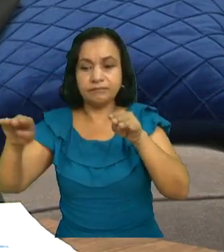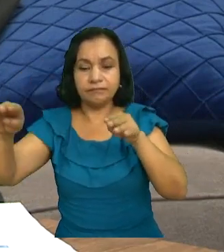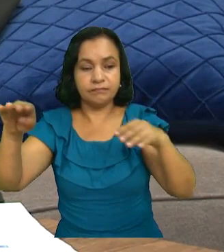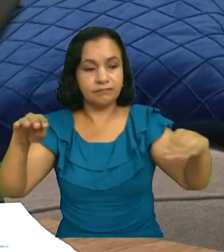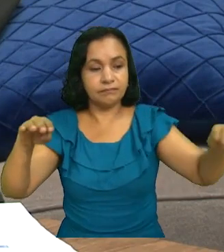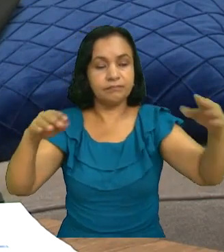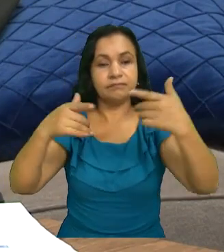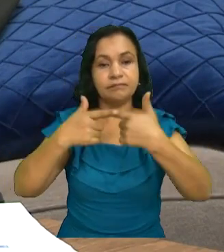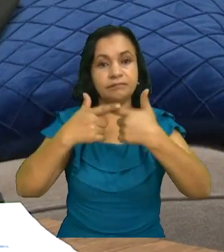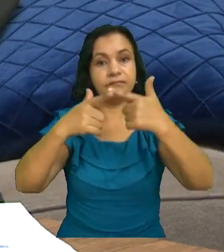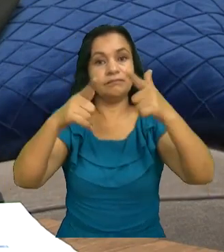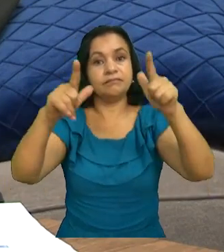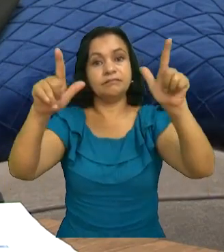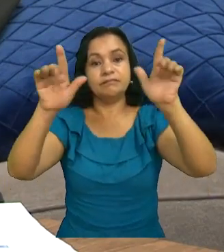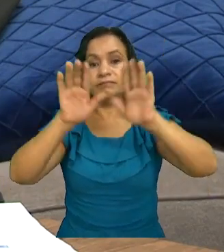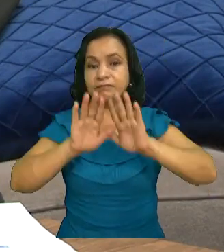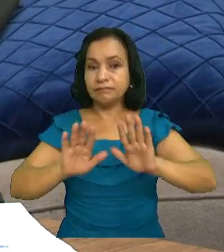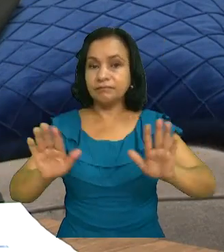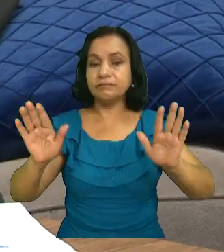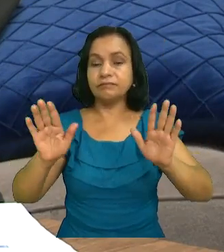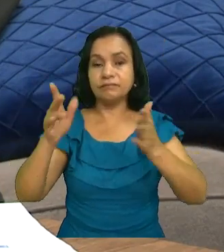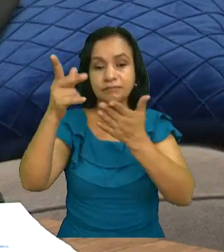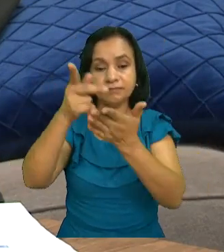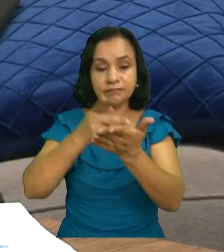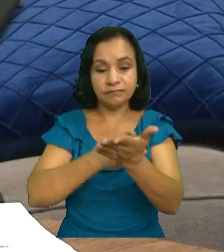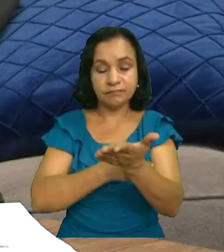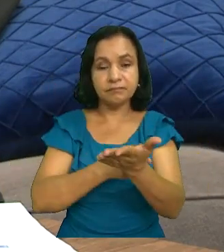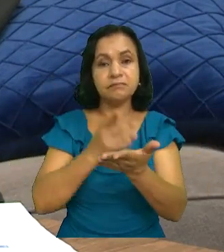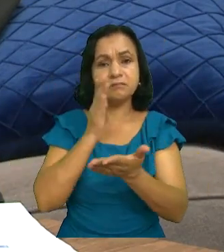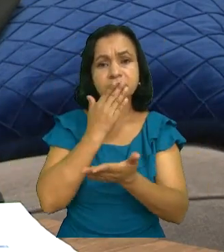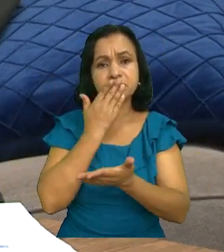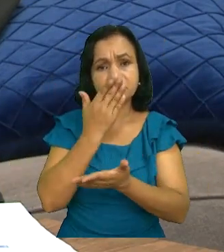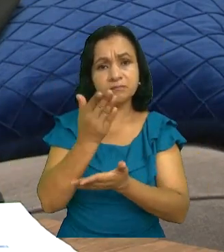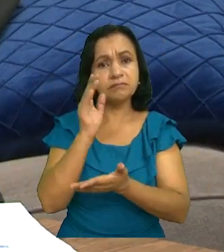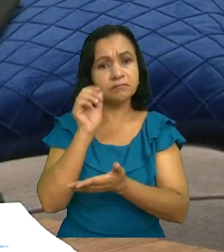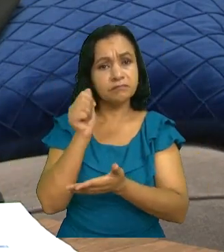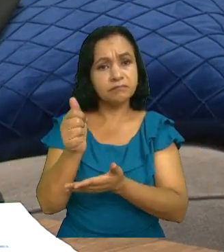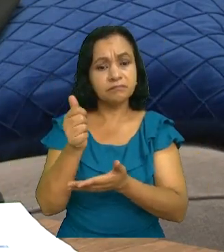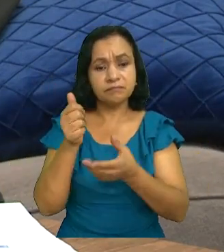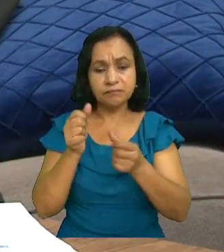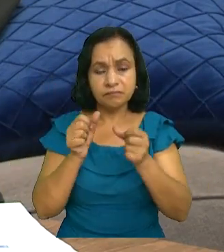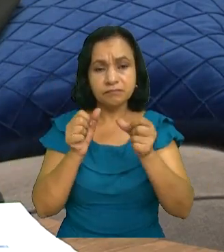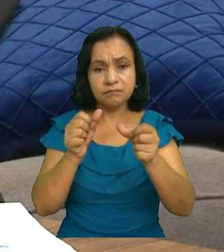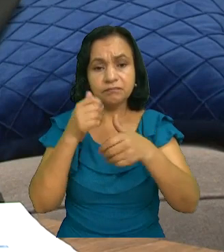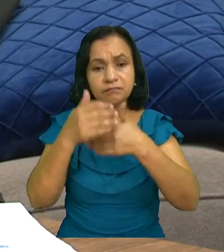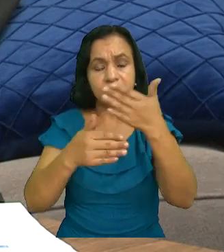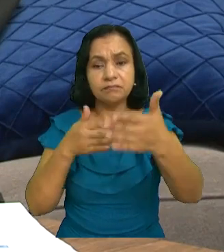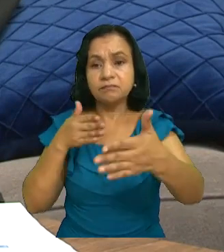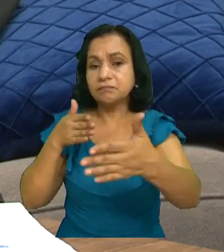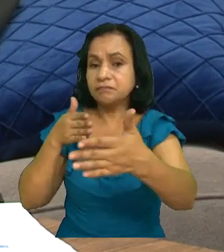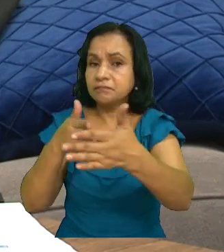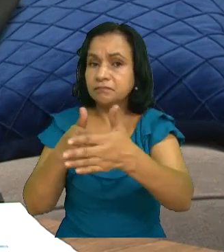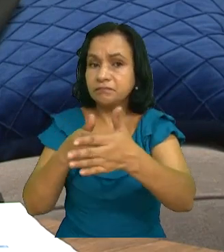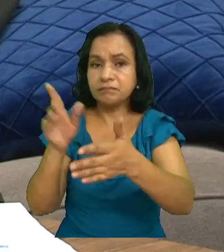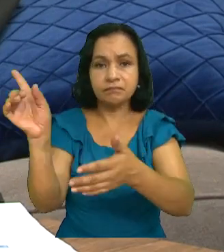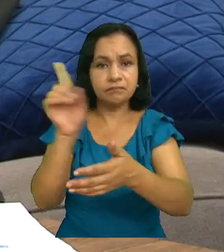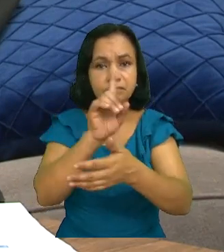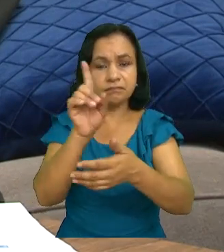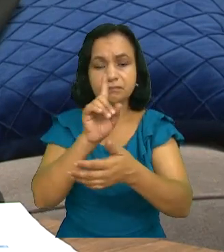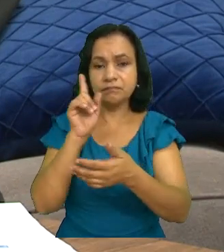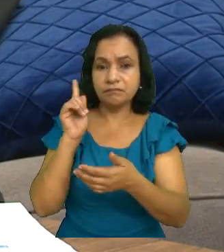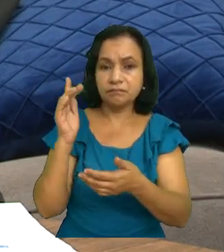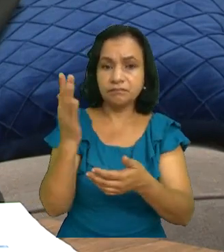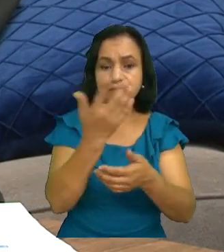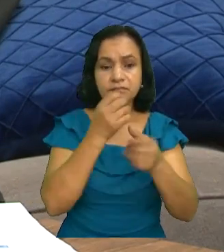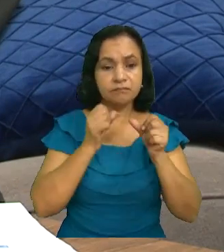proyectos que vienen avanzando a buen ritmo. Hasta el momento ninguno de ellos se ha parado como producto de